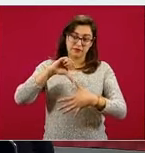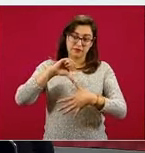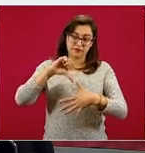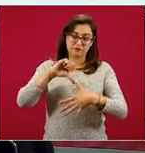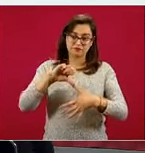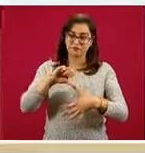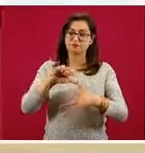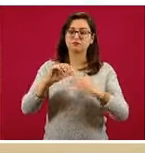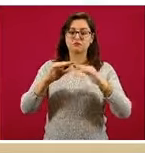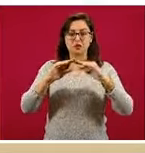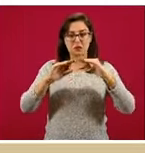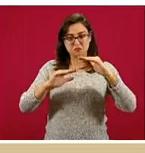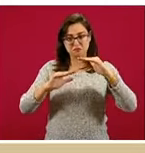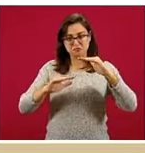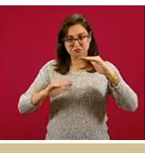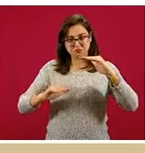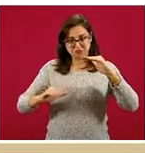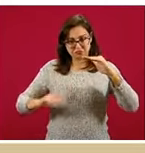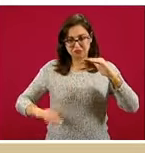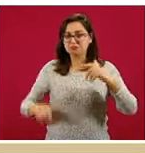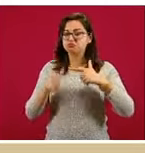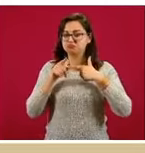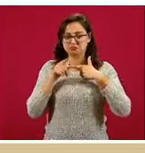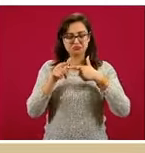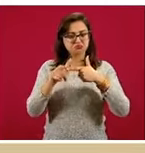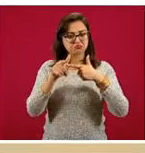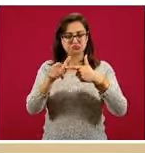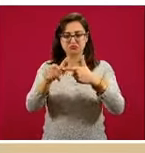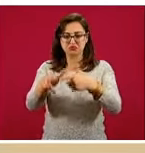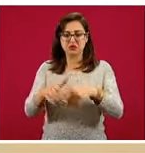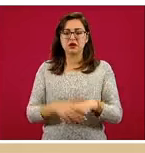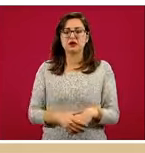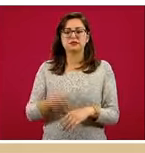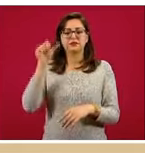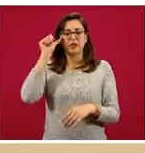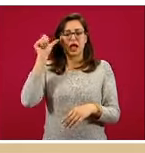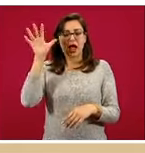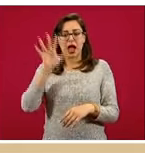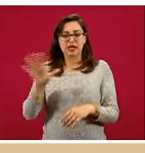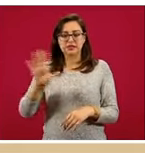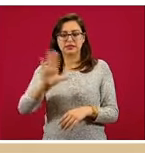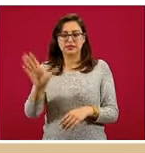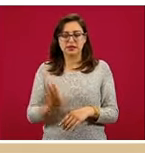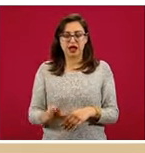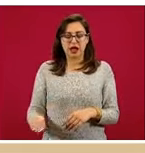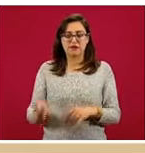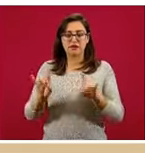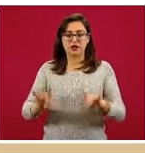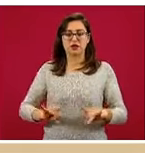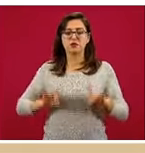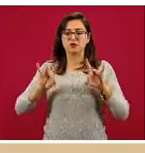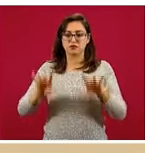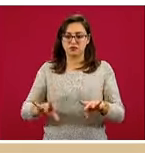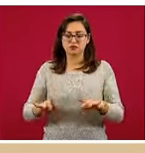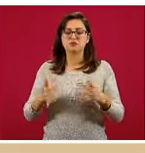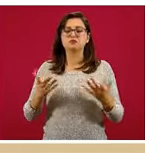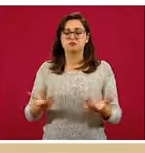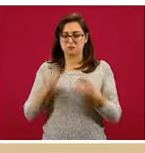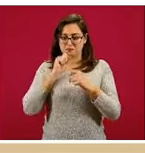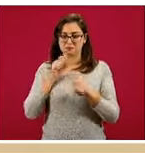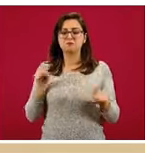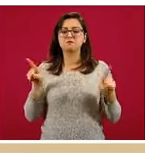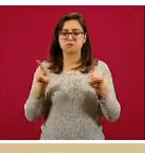continuo, que se ha mantenido durante las últimas semanas, y bueno, Asia, África y Oceanía con este comportamiento